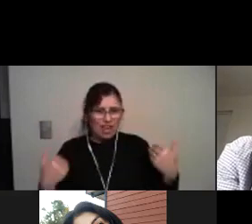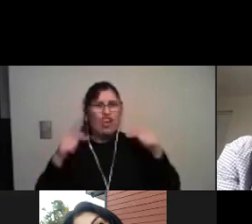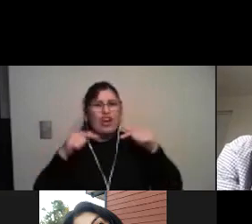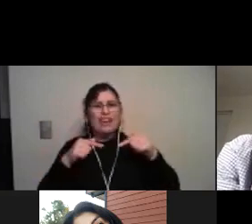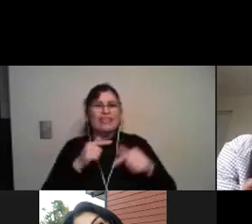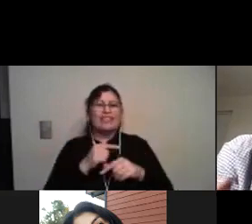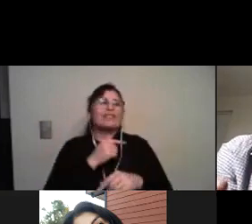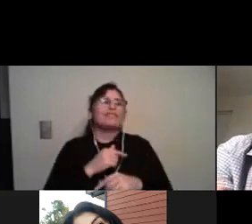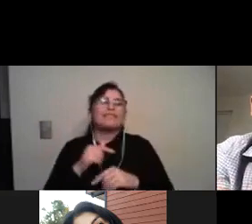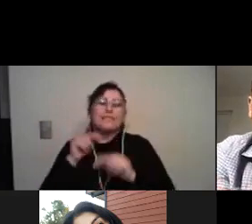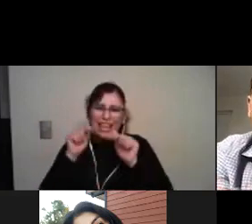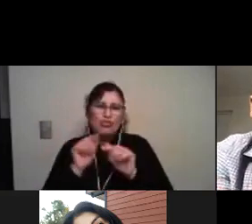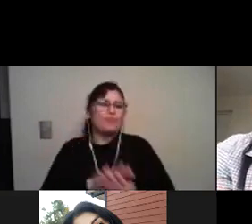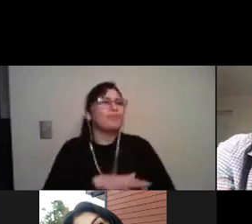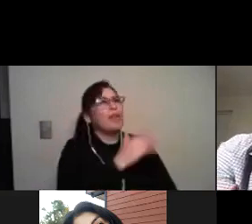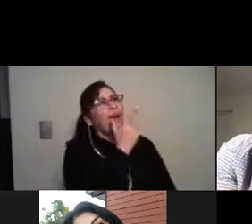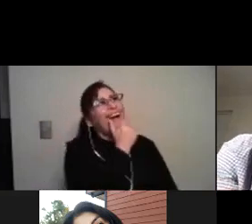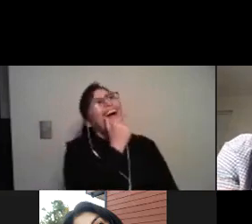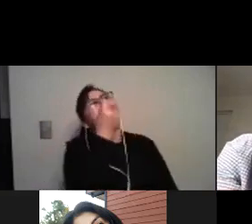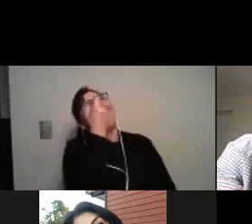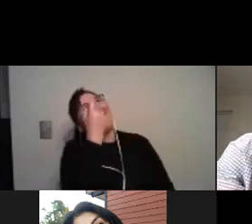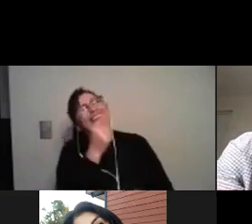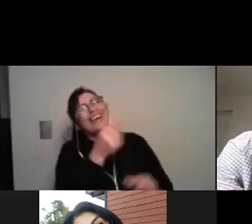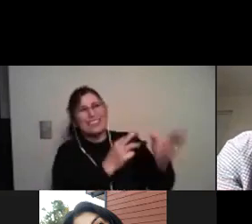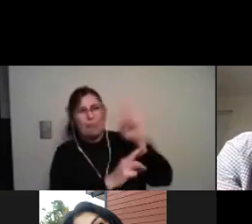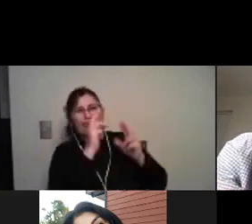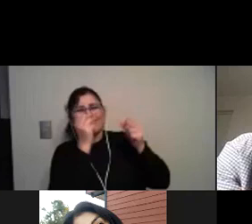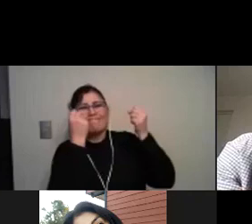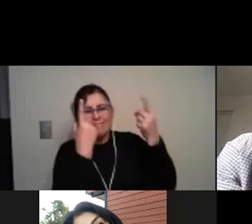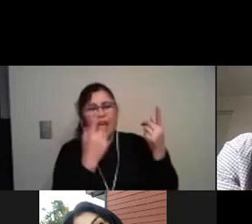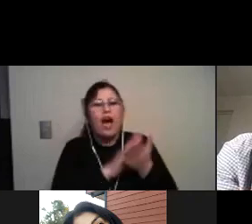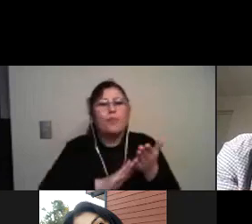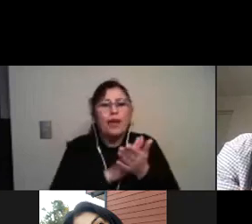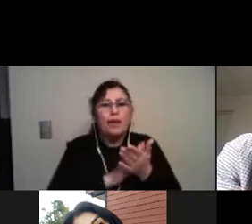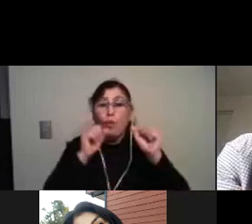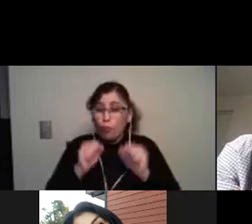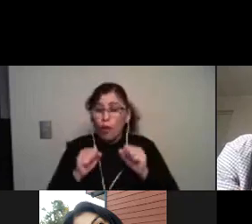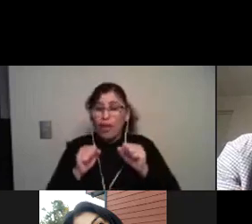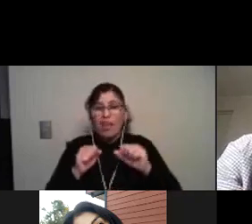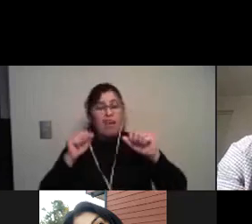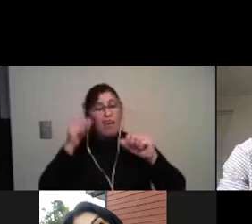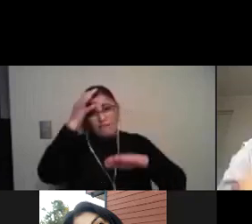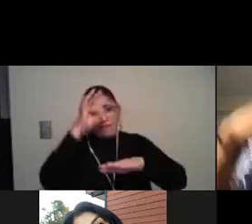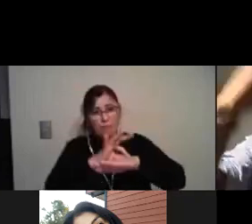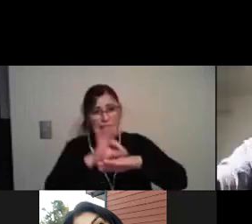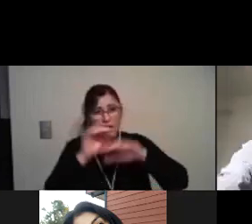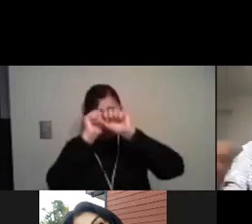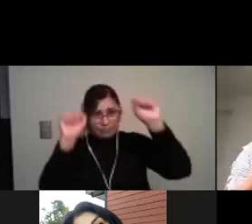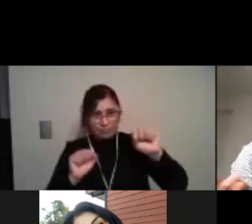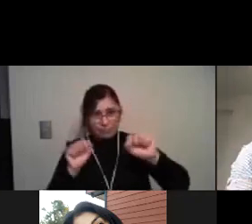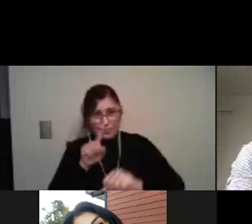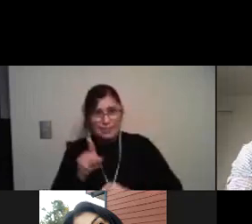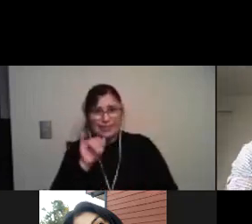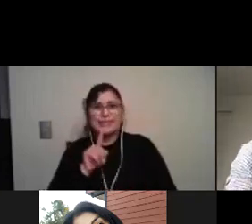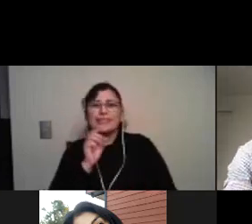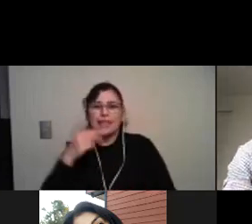duda, ¿Ya? profe. Y pueden ser por causa de enfermedades sistémicas como la diabetes, la hipertensión, la obesidad, o